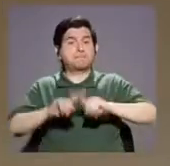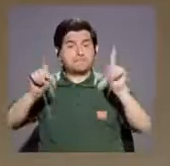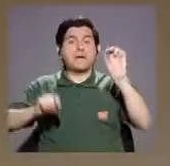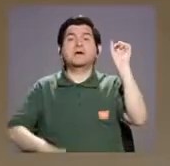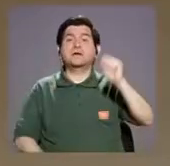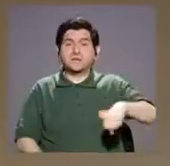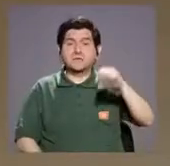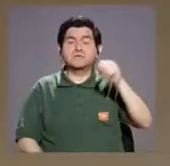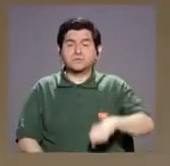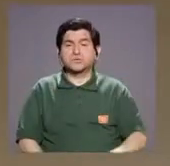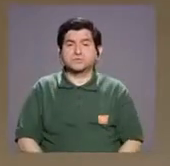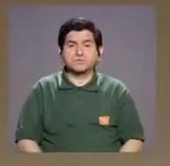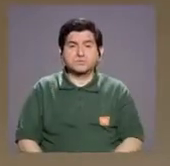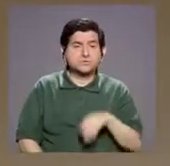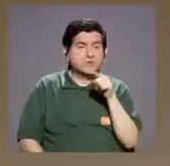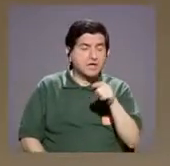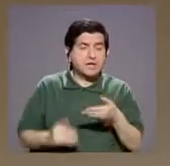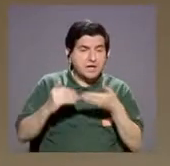que sé